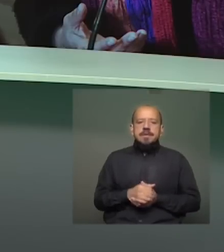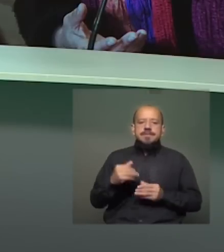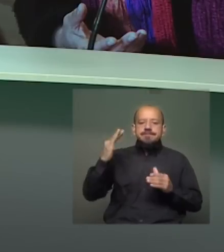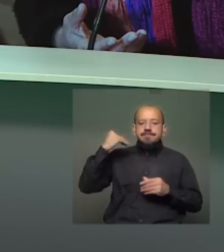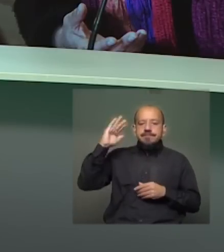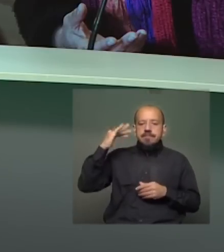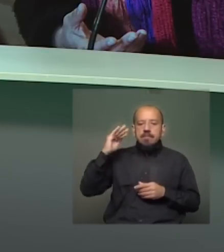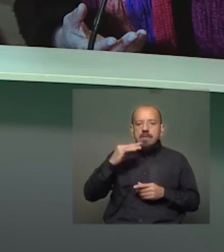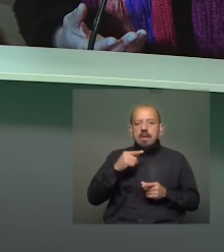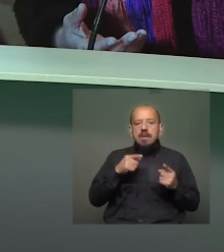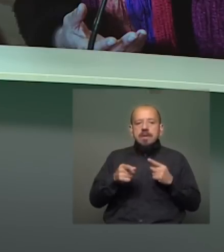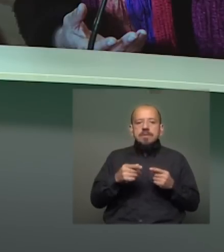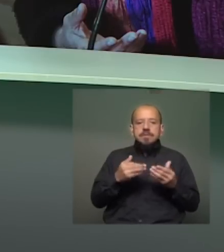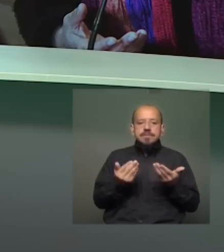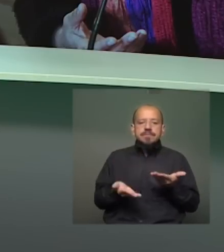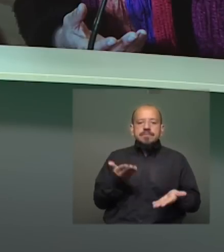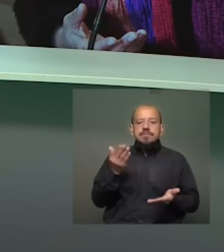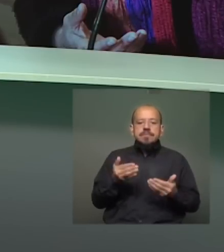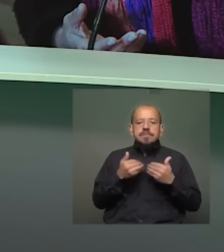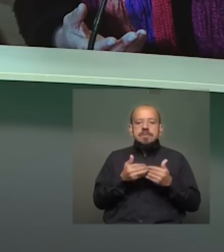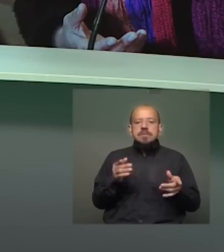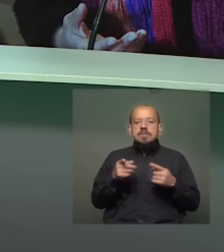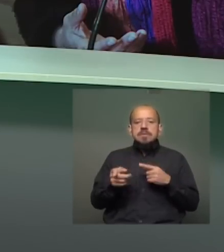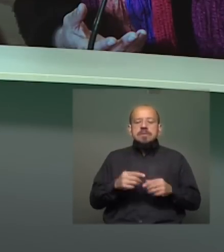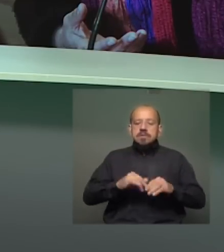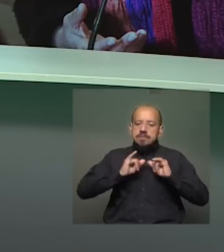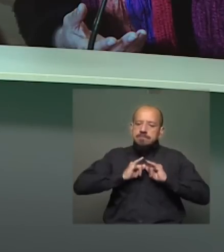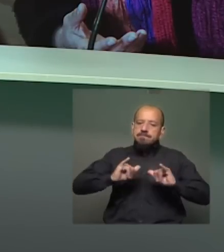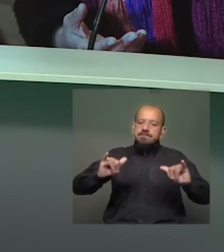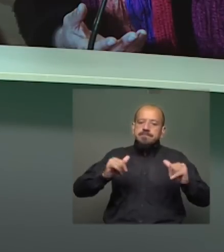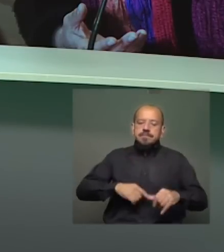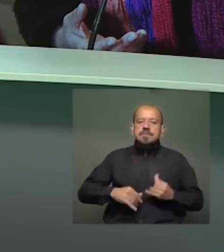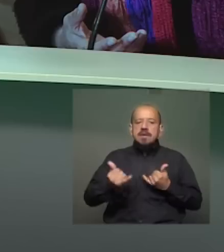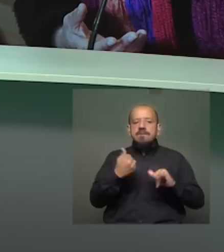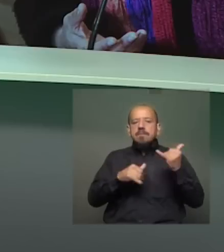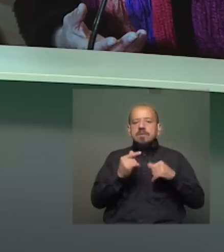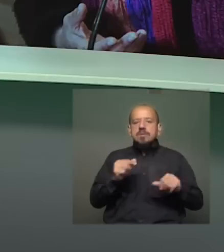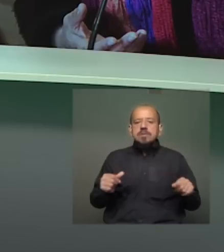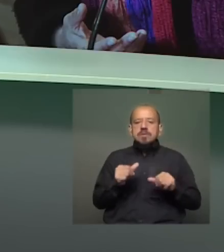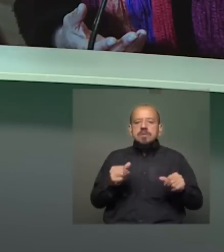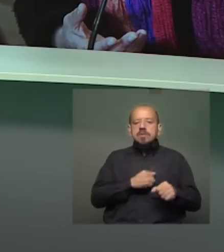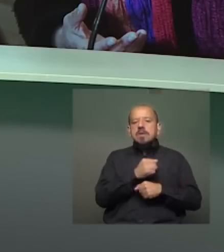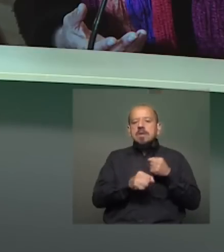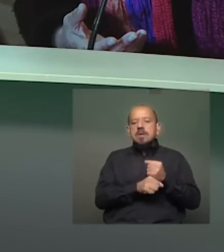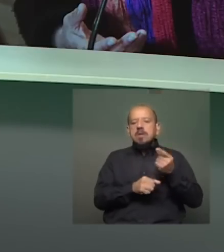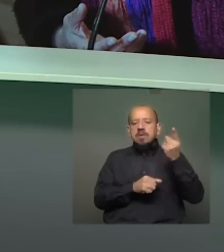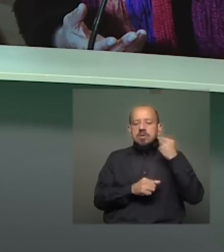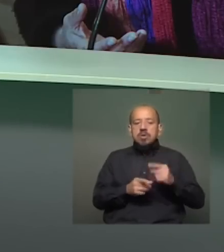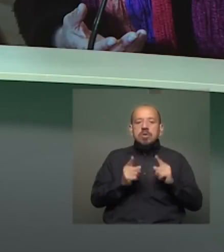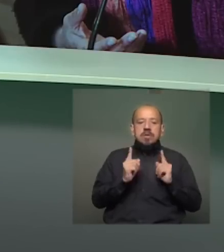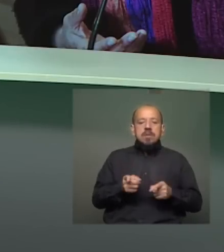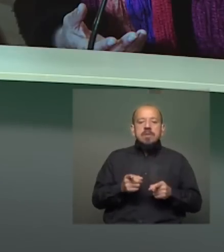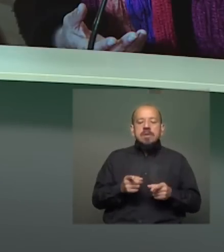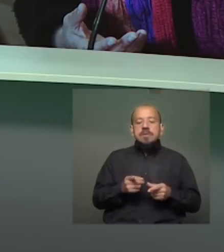afirmaron que este incremento comenzó luego de una campaña de información realizada el año pasado y también determinó